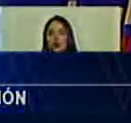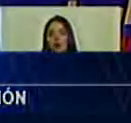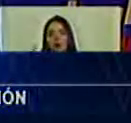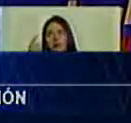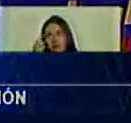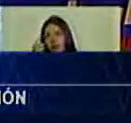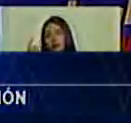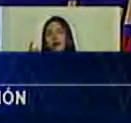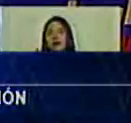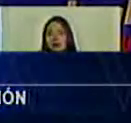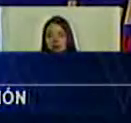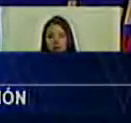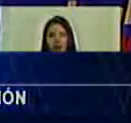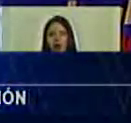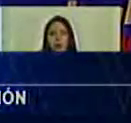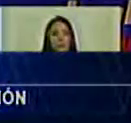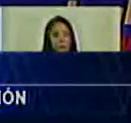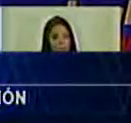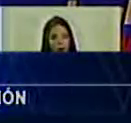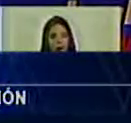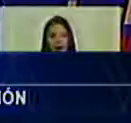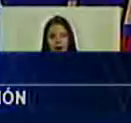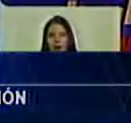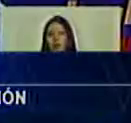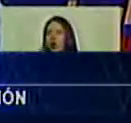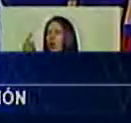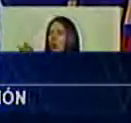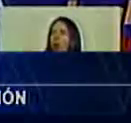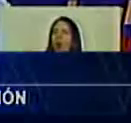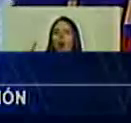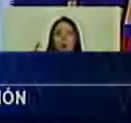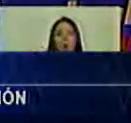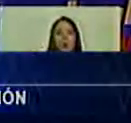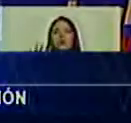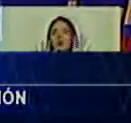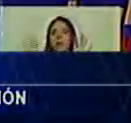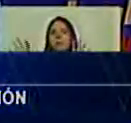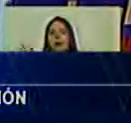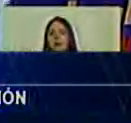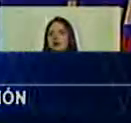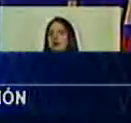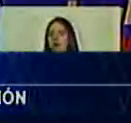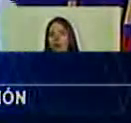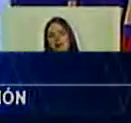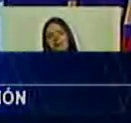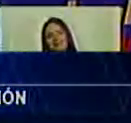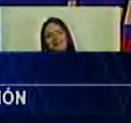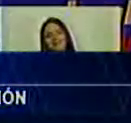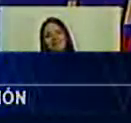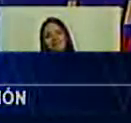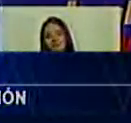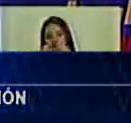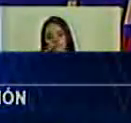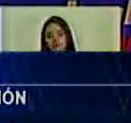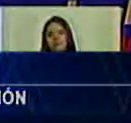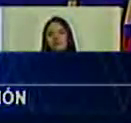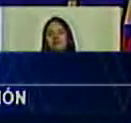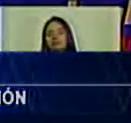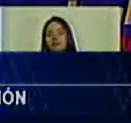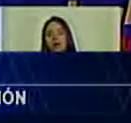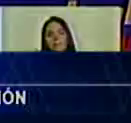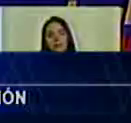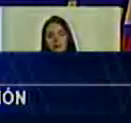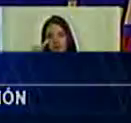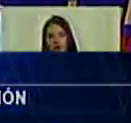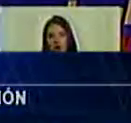Búsquenme un ejemplo en un país del mundo que tenga ese nivel de riqueza cualitativa y cuantitativa en